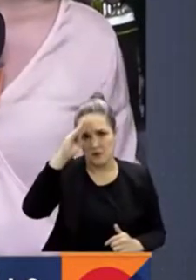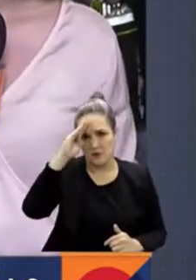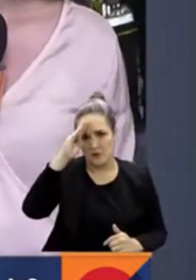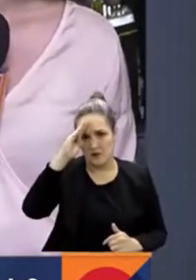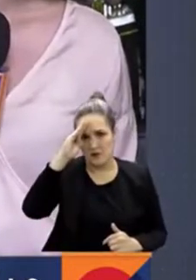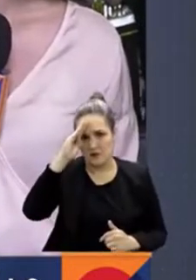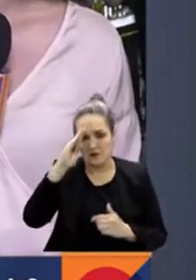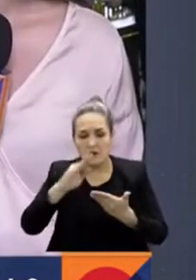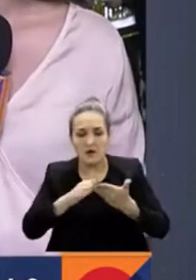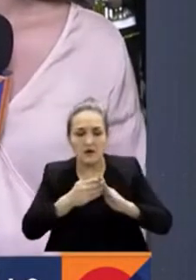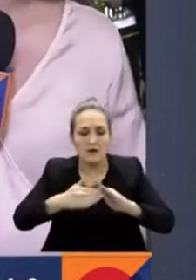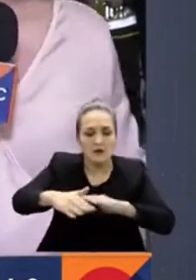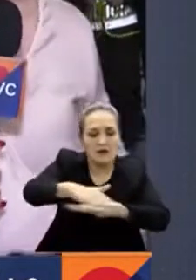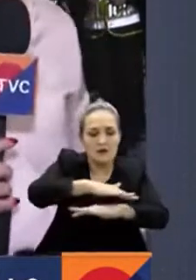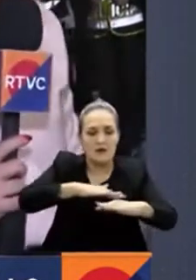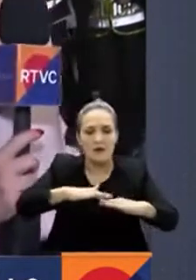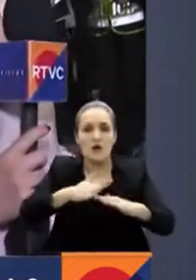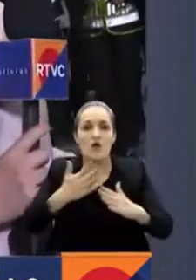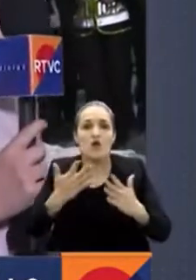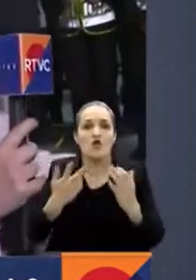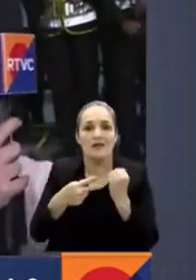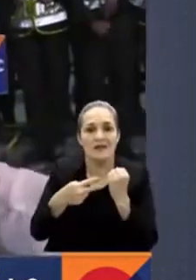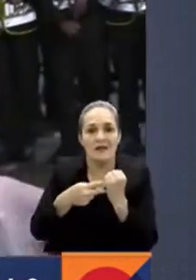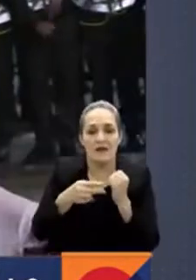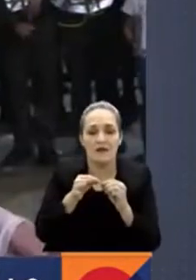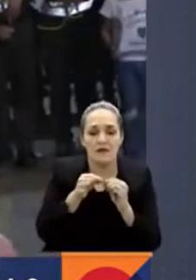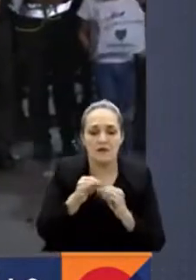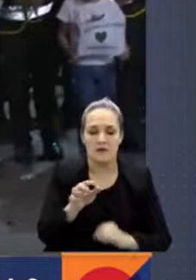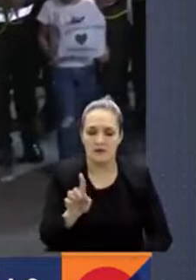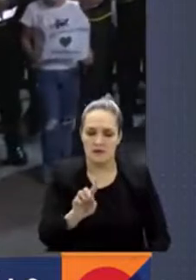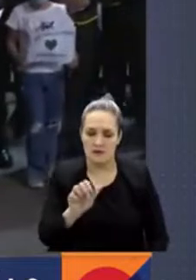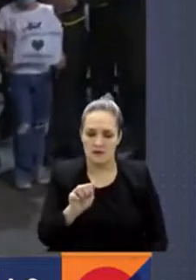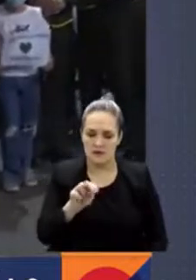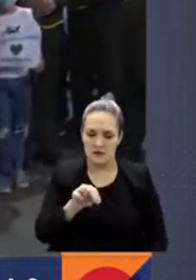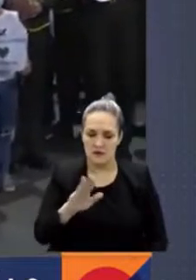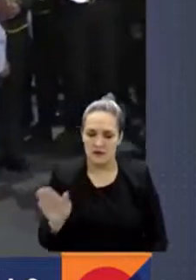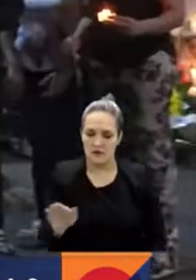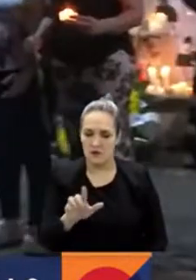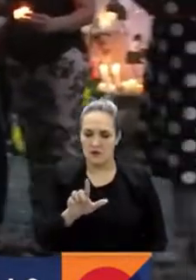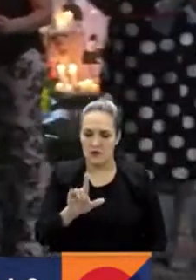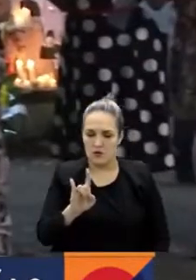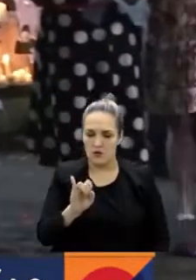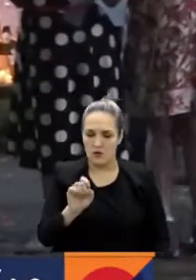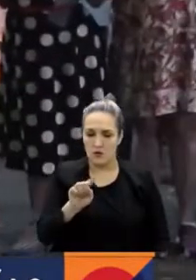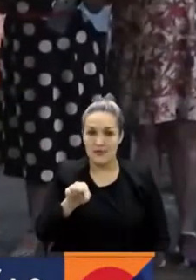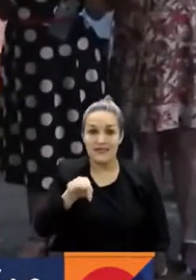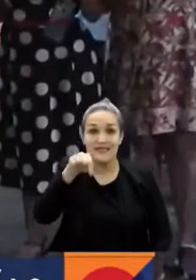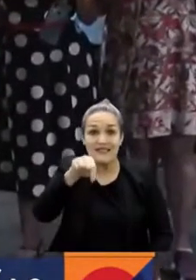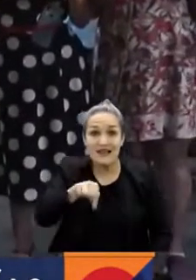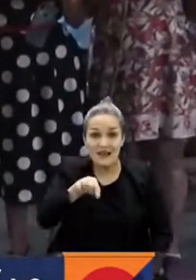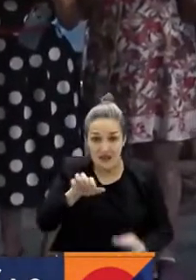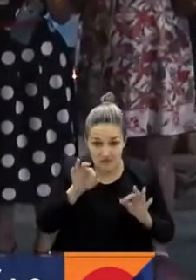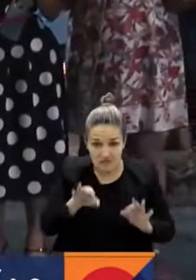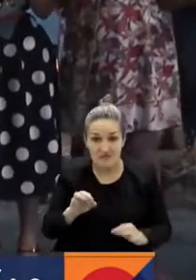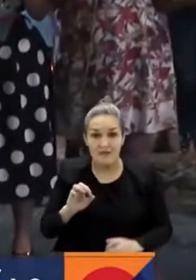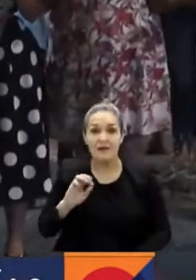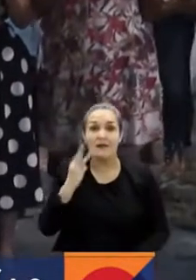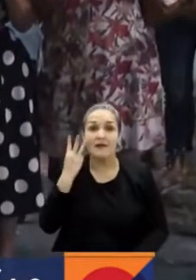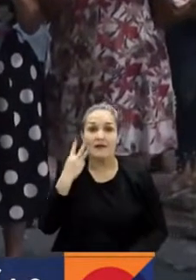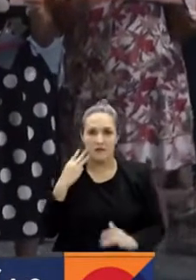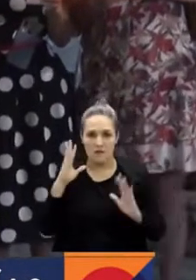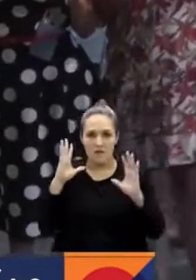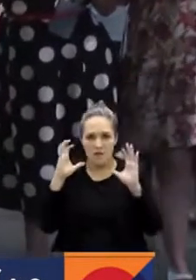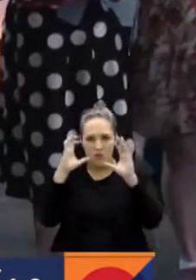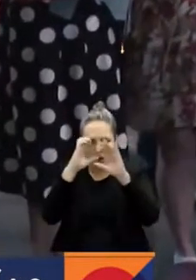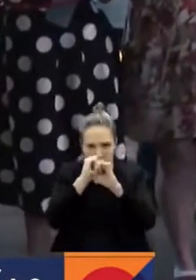corregimiento de San Luis en Neiva. Aquí en la Policía Metropolitana de Neiva es la tercera noche consecutiva en la que le